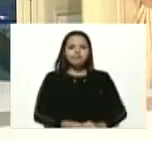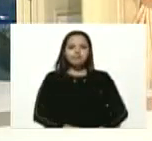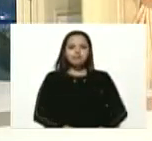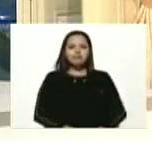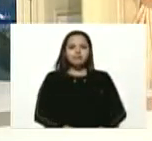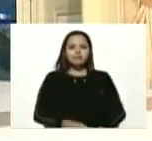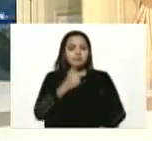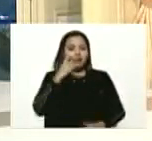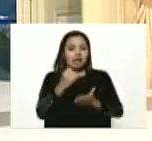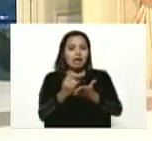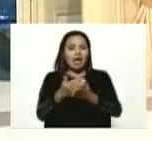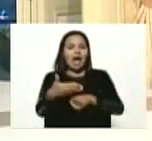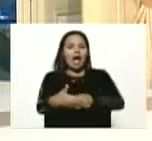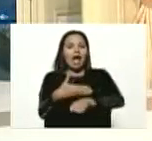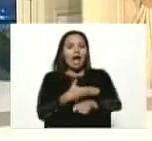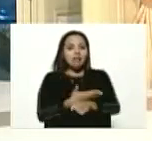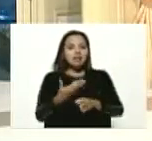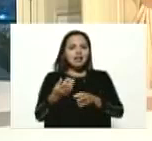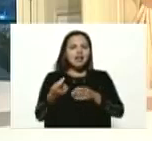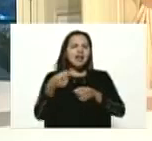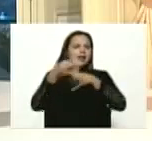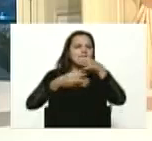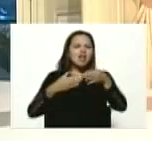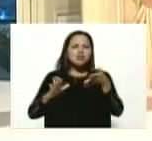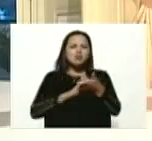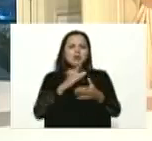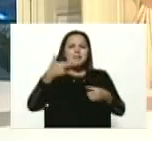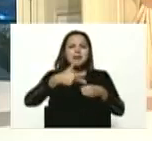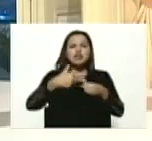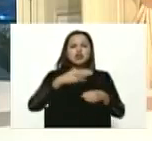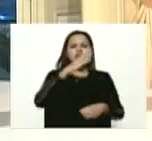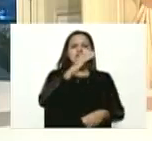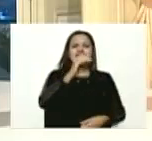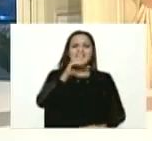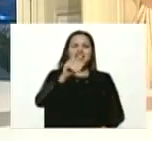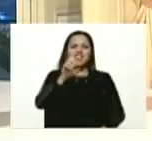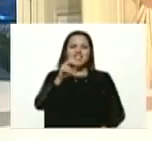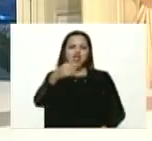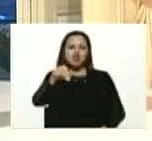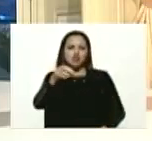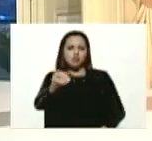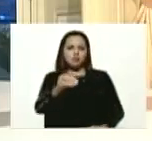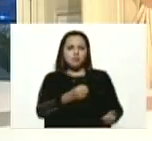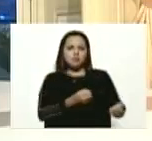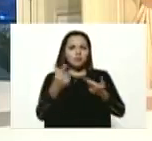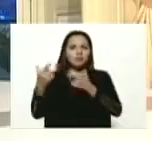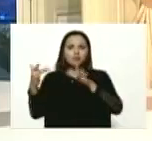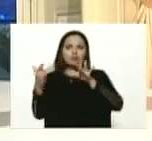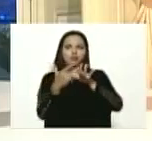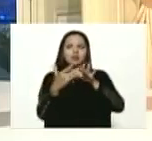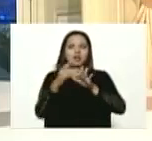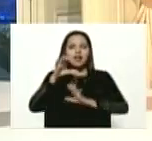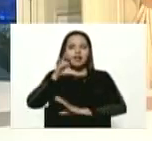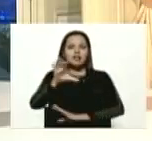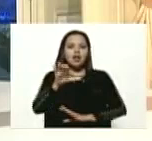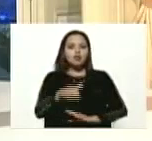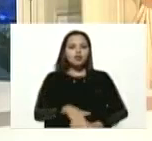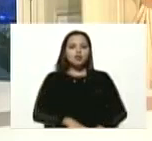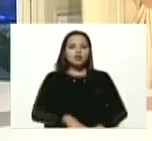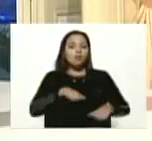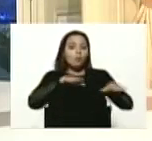miren, antes de hablar de Petrocedeño, vámonos directo al estado Cojedes.